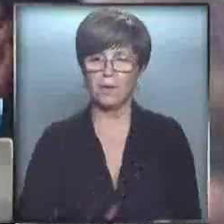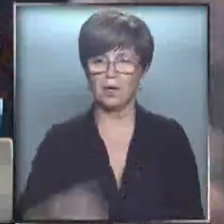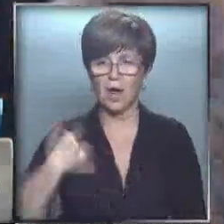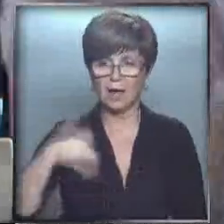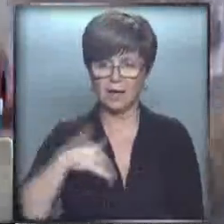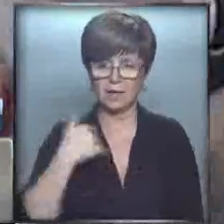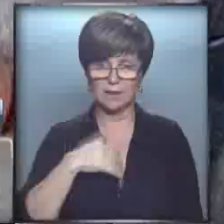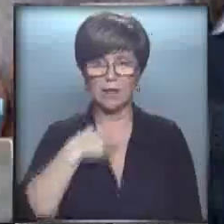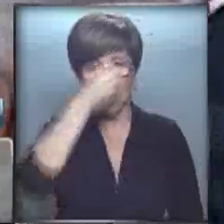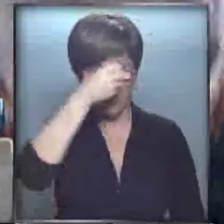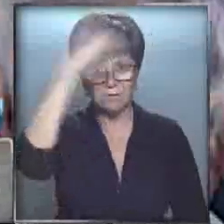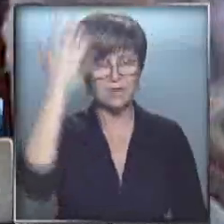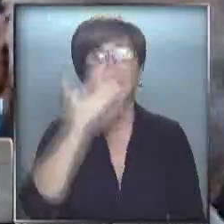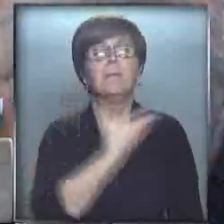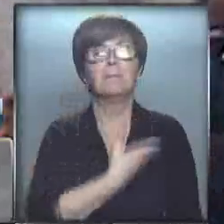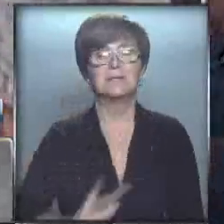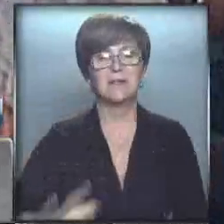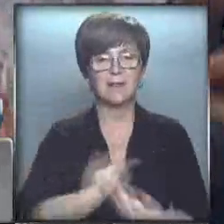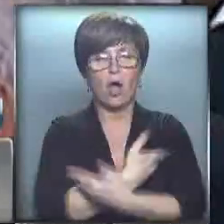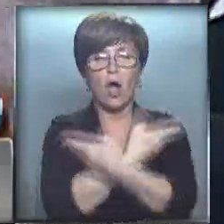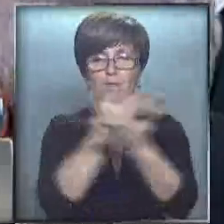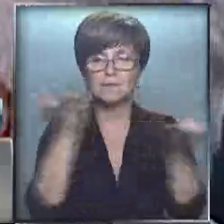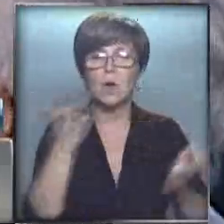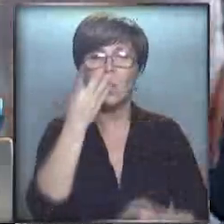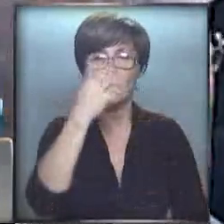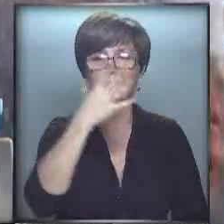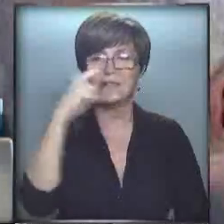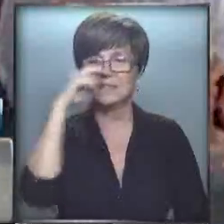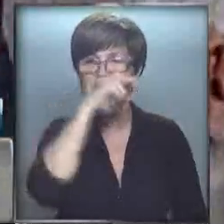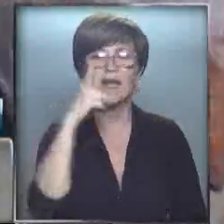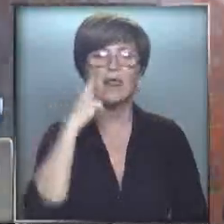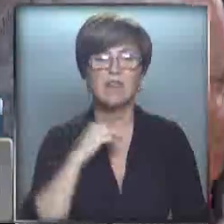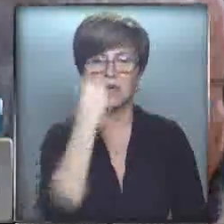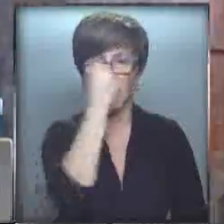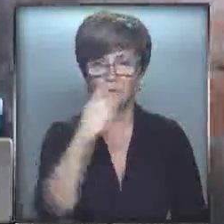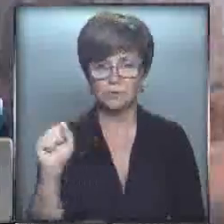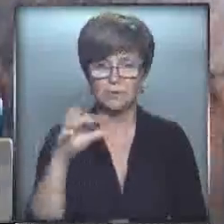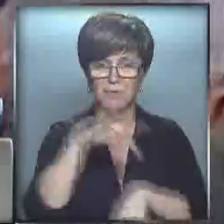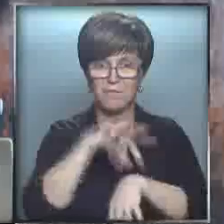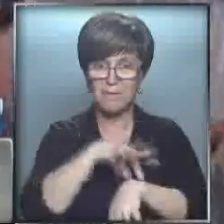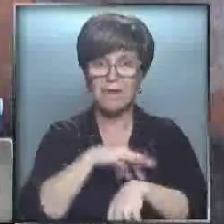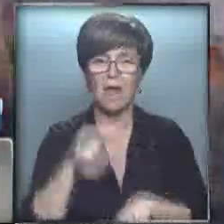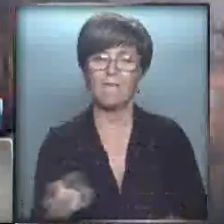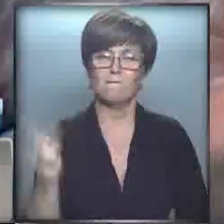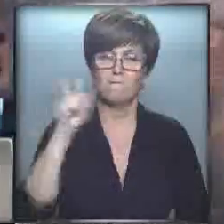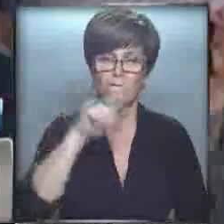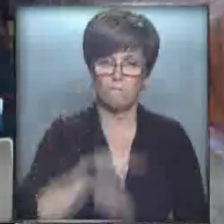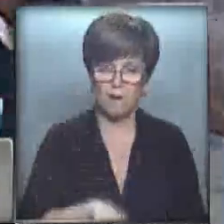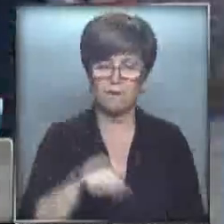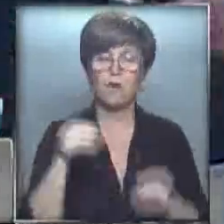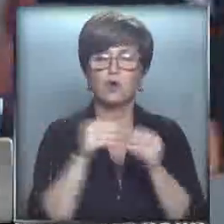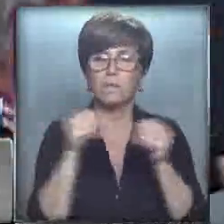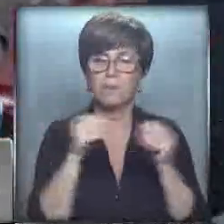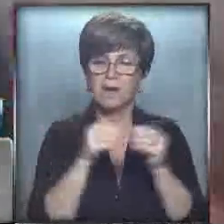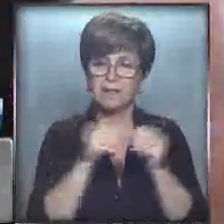la presentación oficial de la Presidenta de la Nación luego de 47 días de ausencia. Ahora vamos a tomar contacto con nuestro compañero